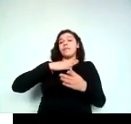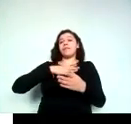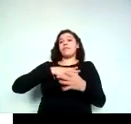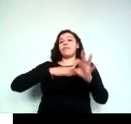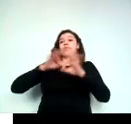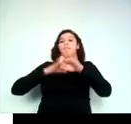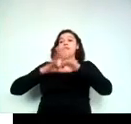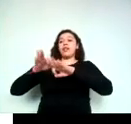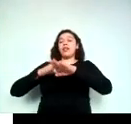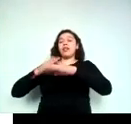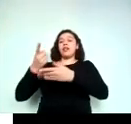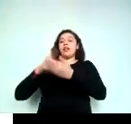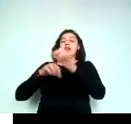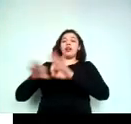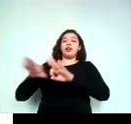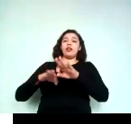que por eso es